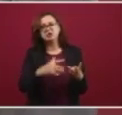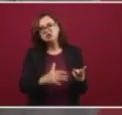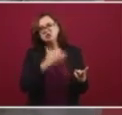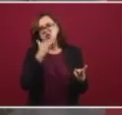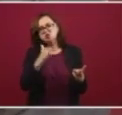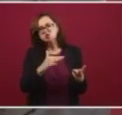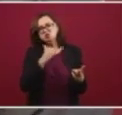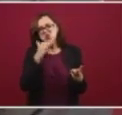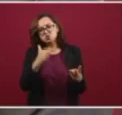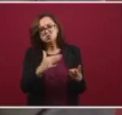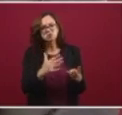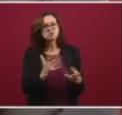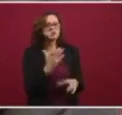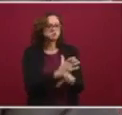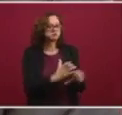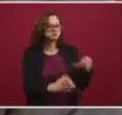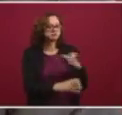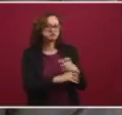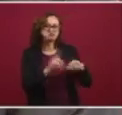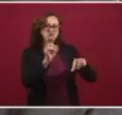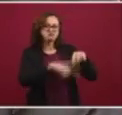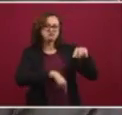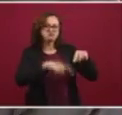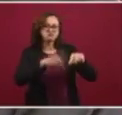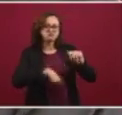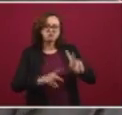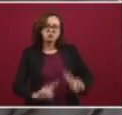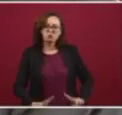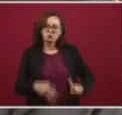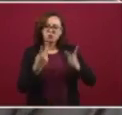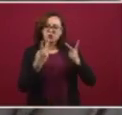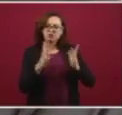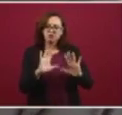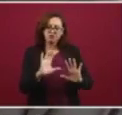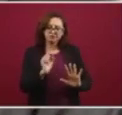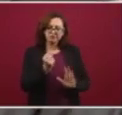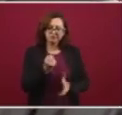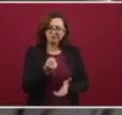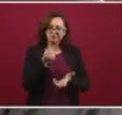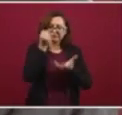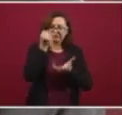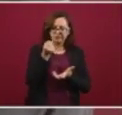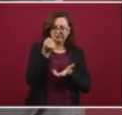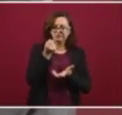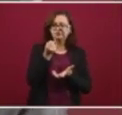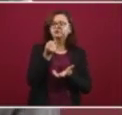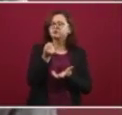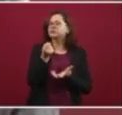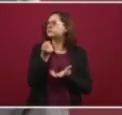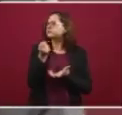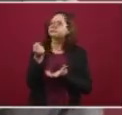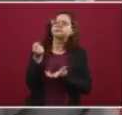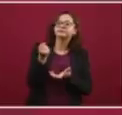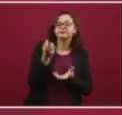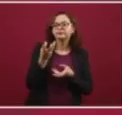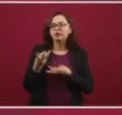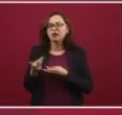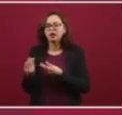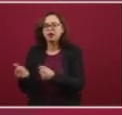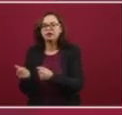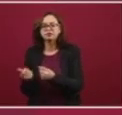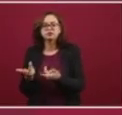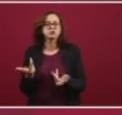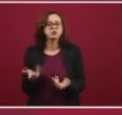a quién se entrega esos recursos, porque antes se obtenían